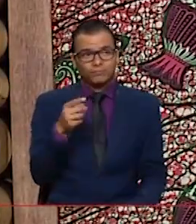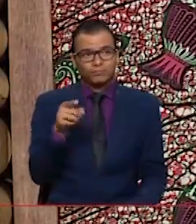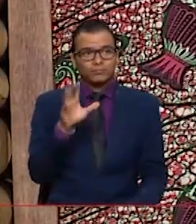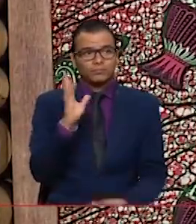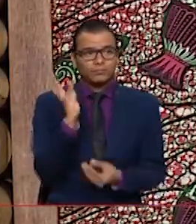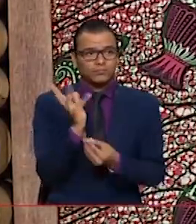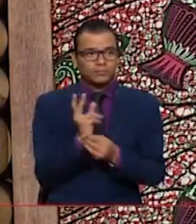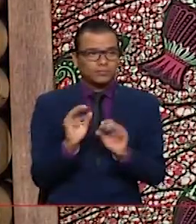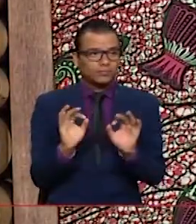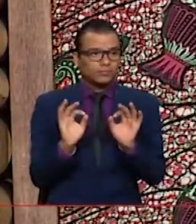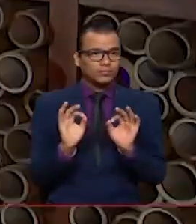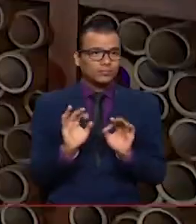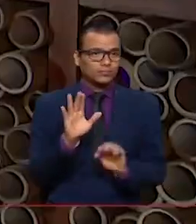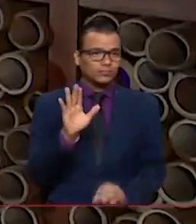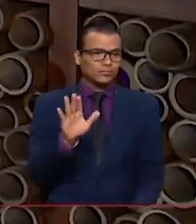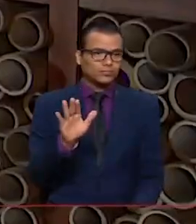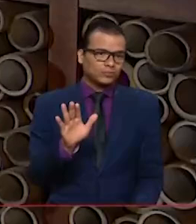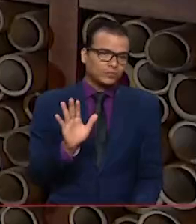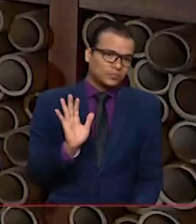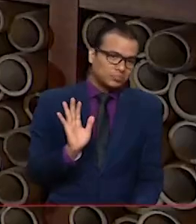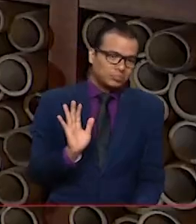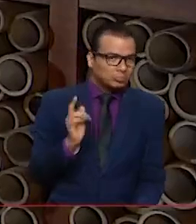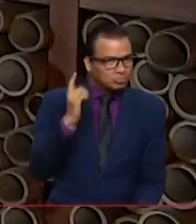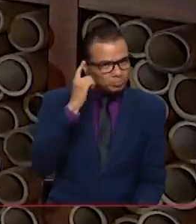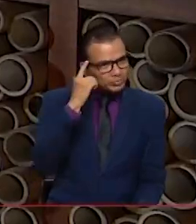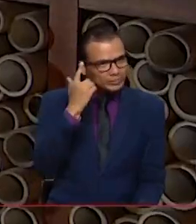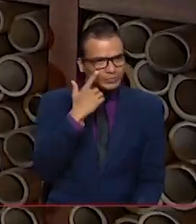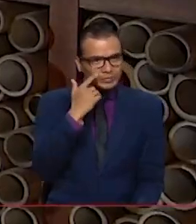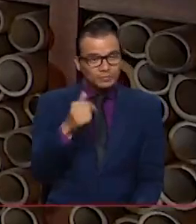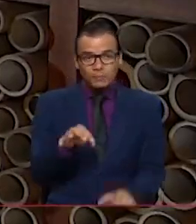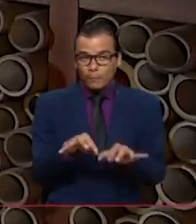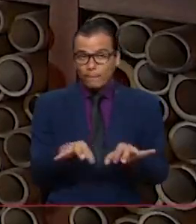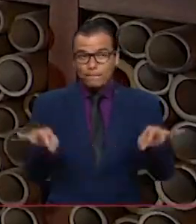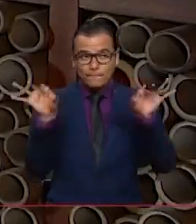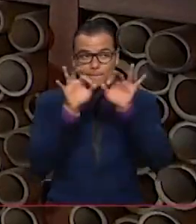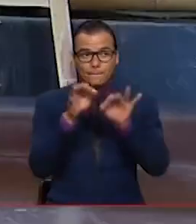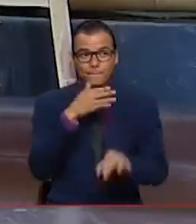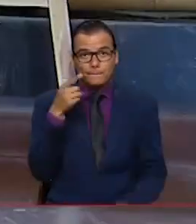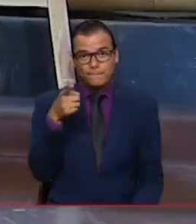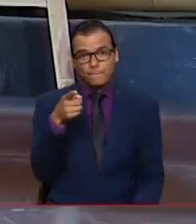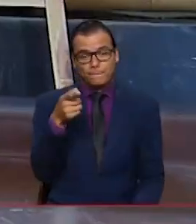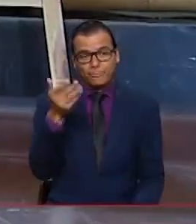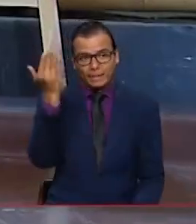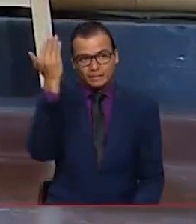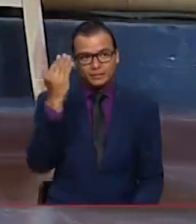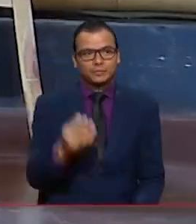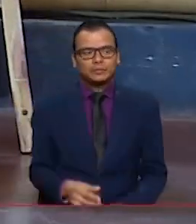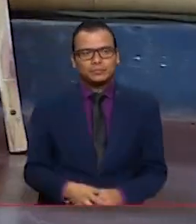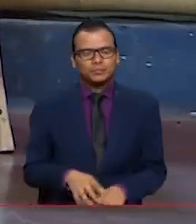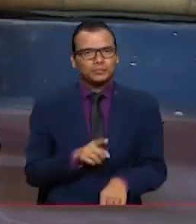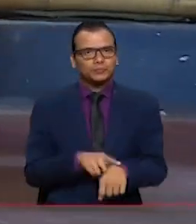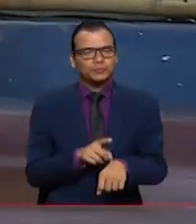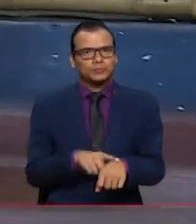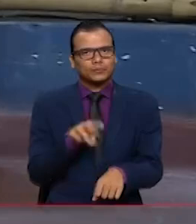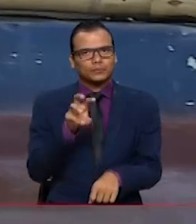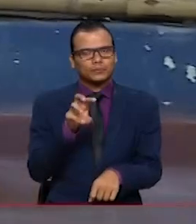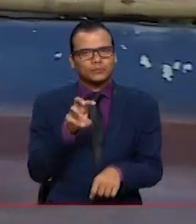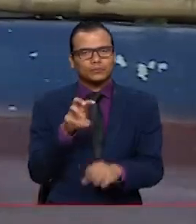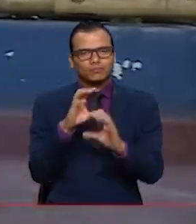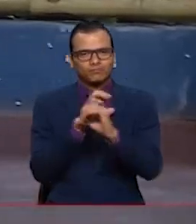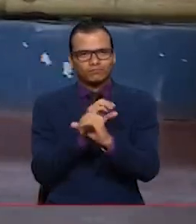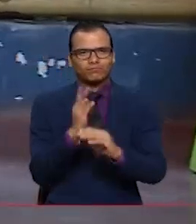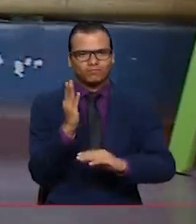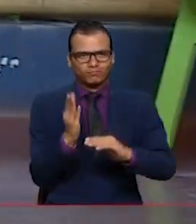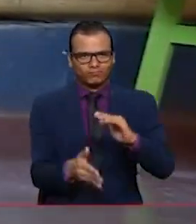tan rico, tan variado, me parece supremamente importante este apoyo. Hasta las 8 p.m. locales y